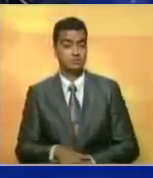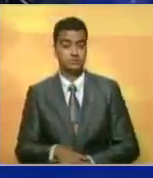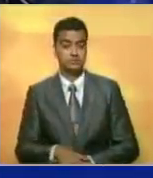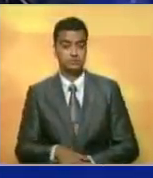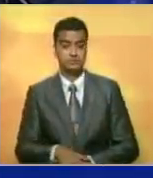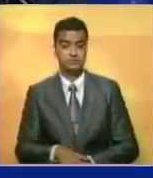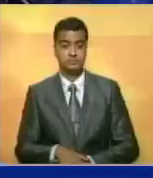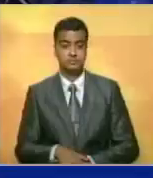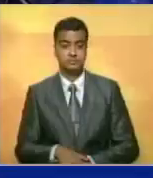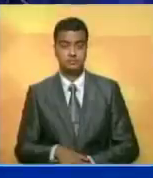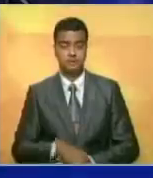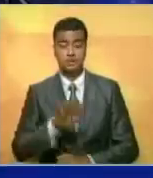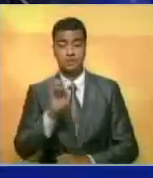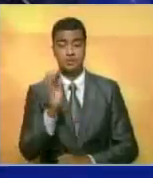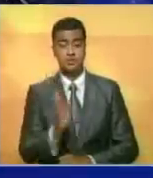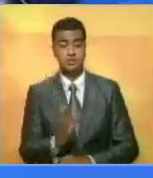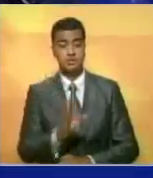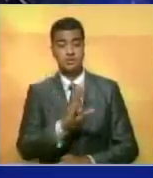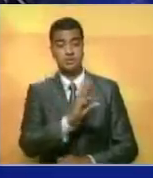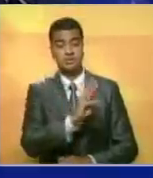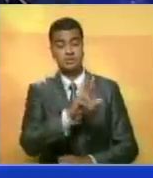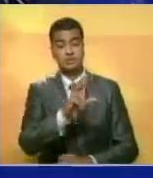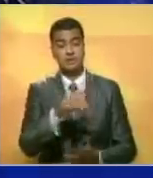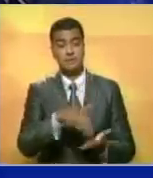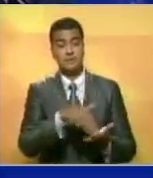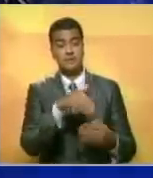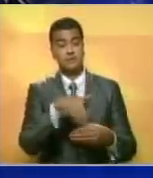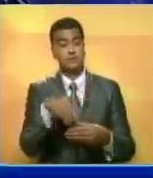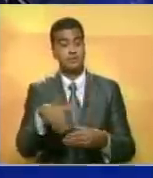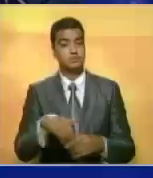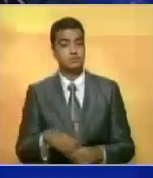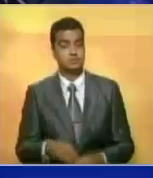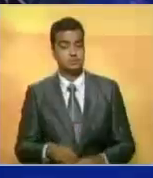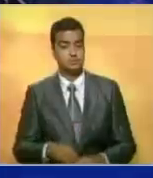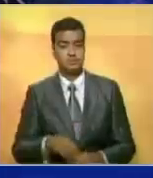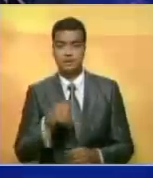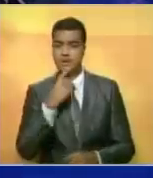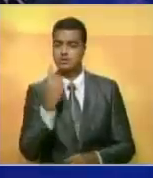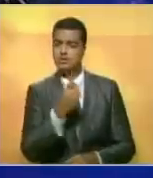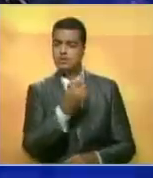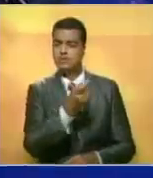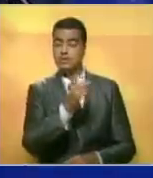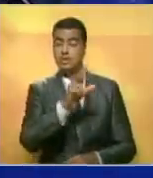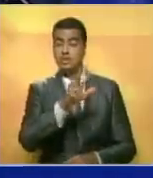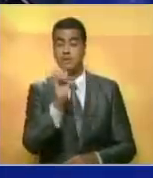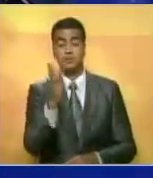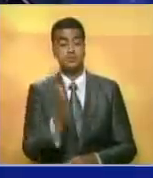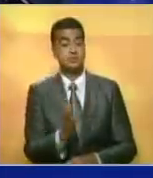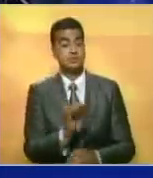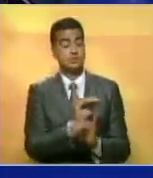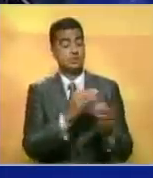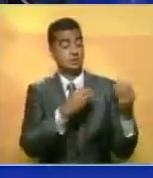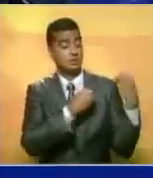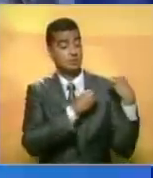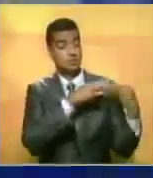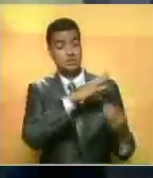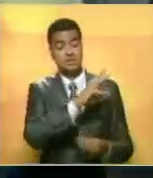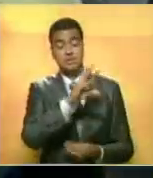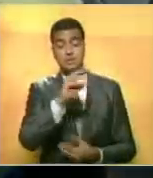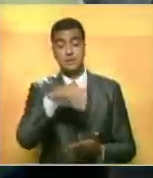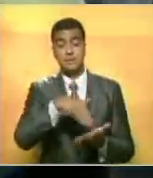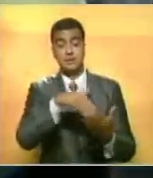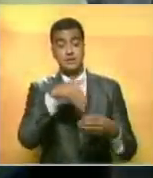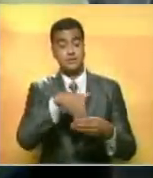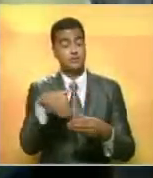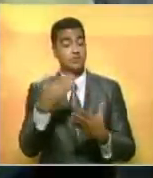forzosamente que es el 4% 63,000 votos reiteran que solo falta 3% de actas que suman 66,000